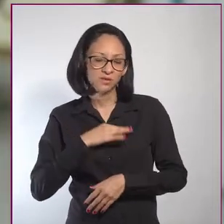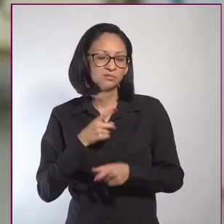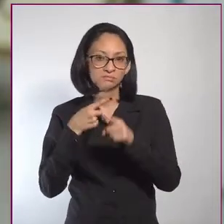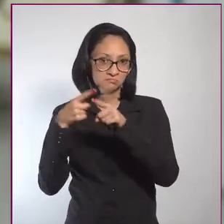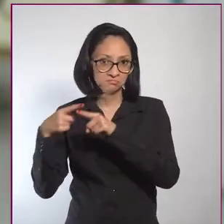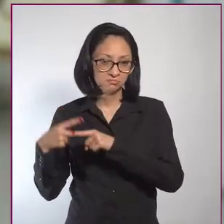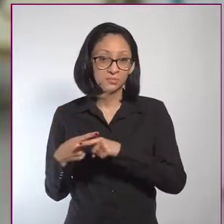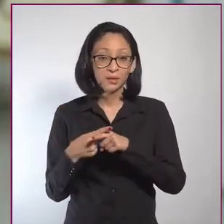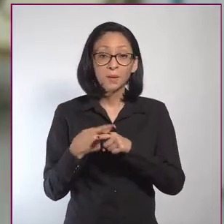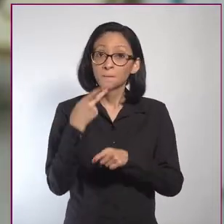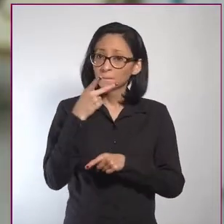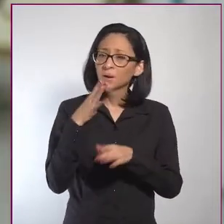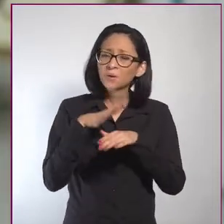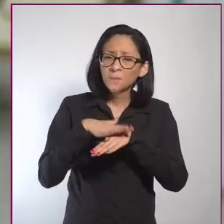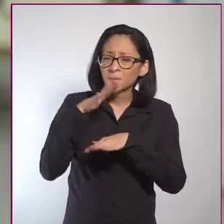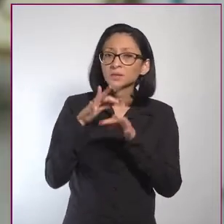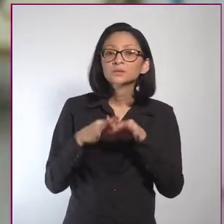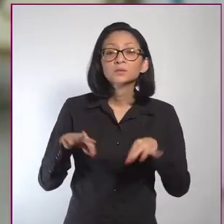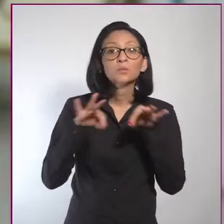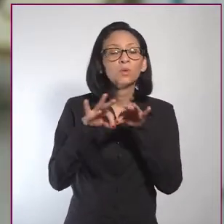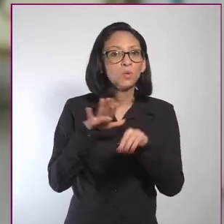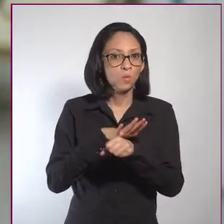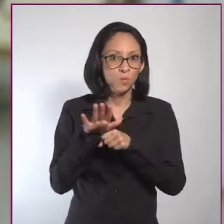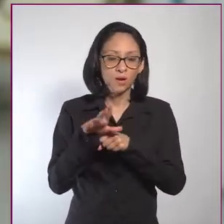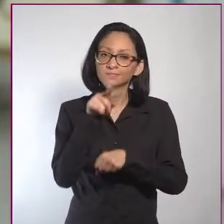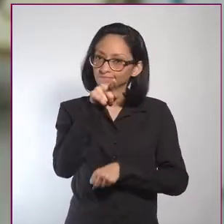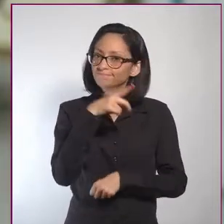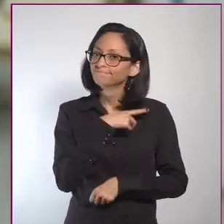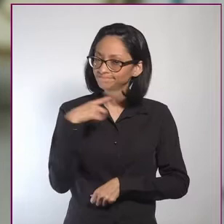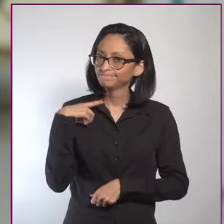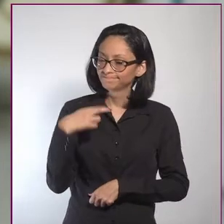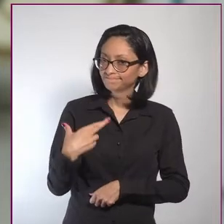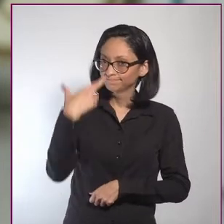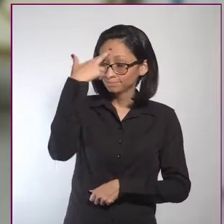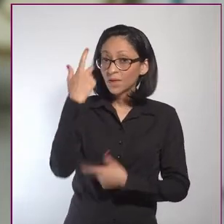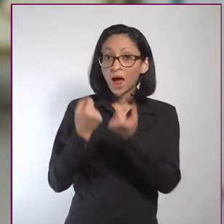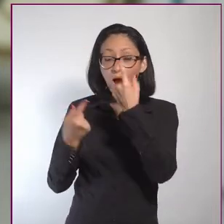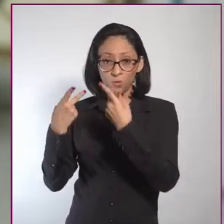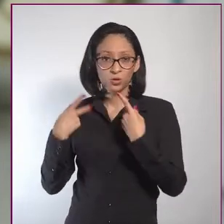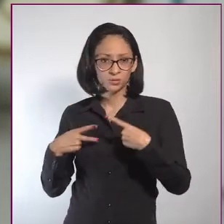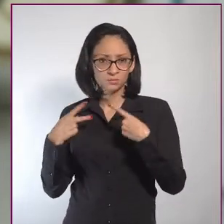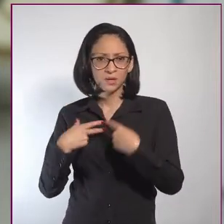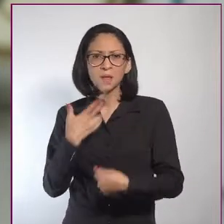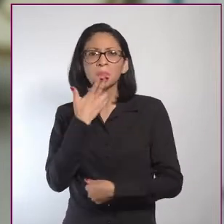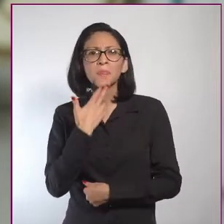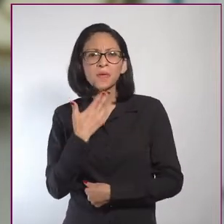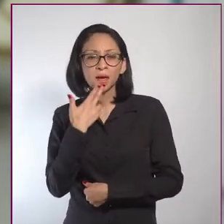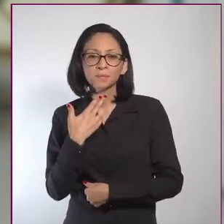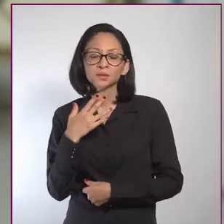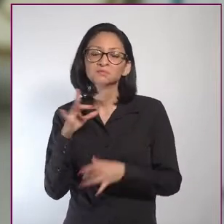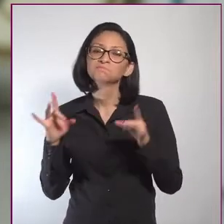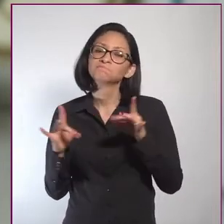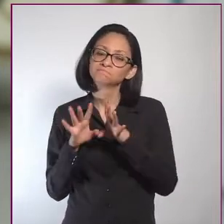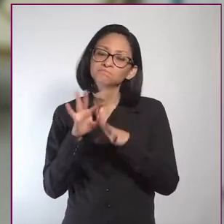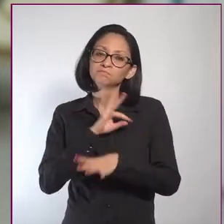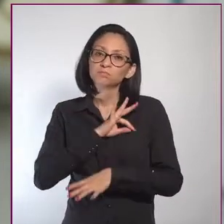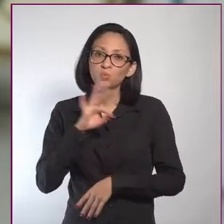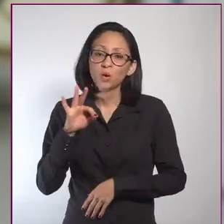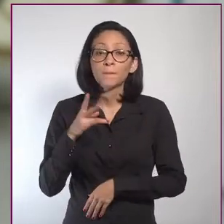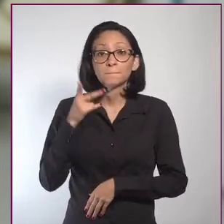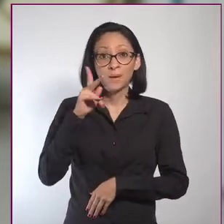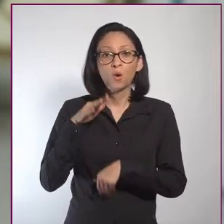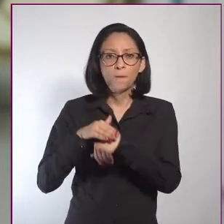Sin embargo, lo más importante es recordar que, aunque es cierto que hay personas en quienes la diabetes es inevitable, la mayor